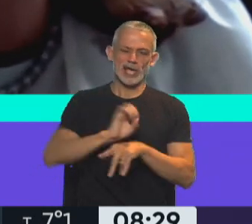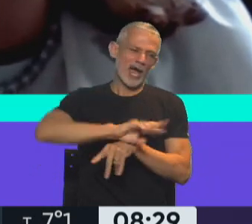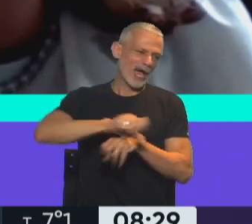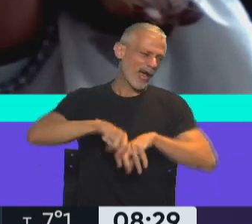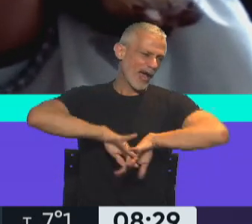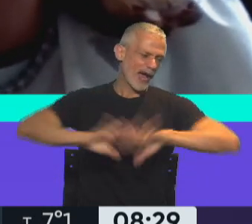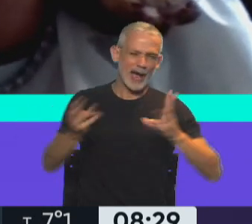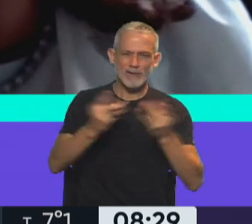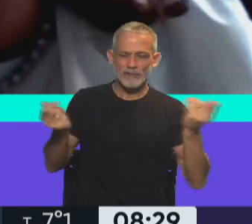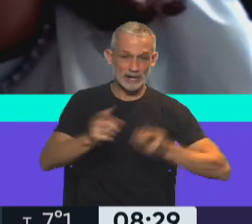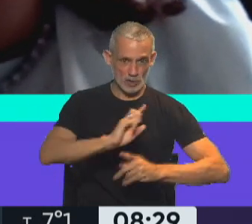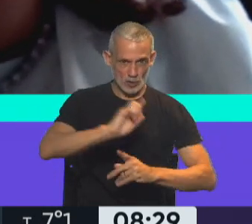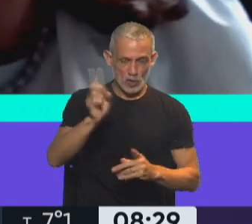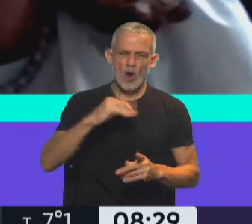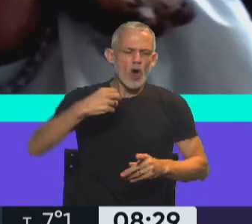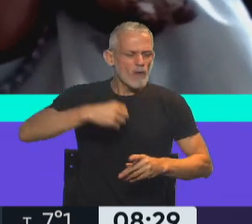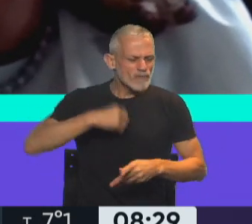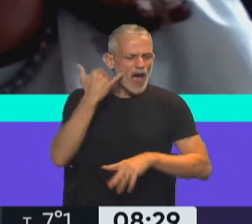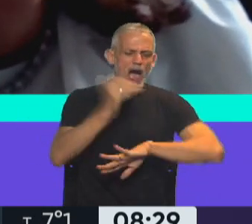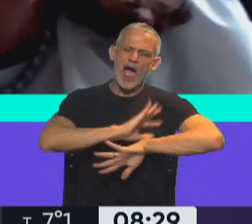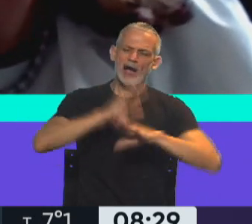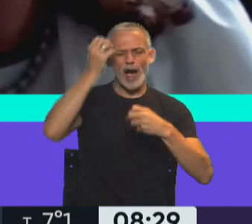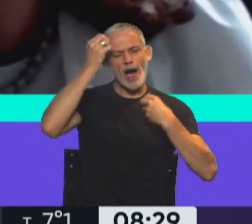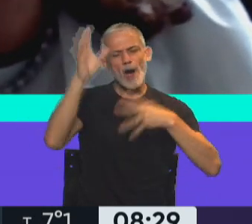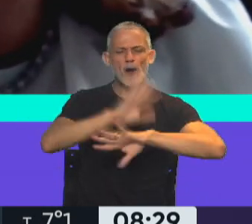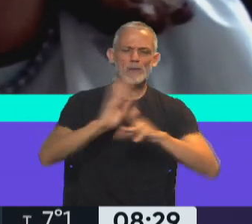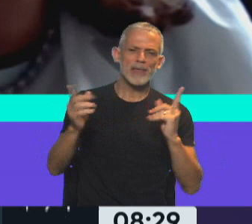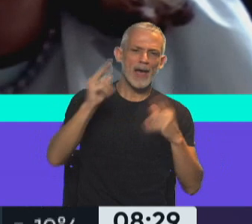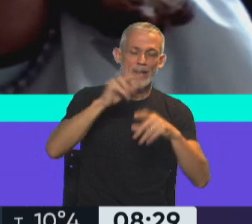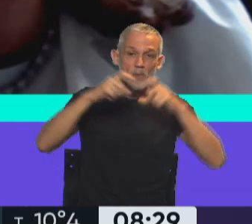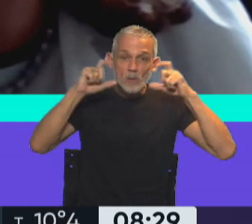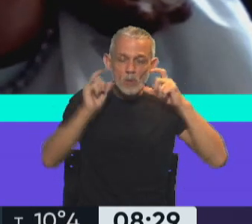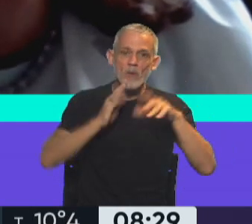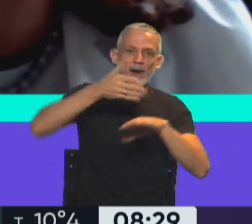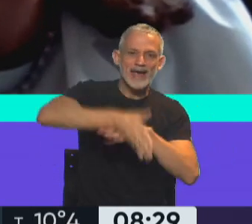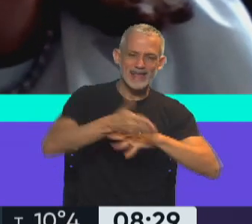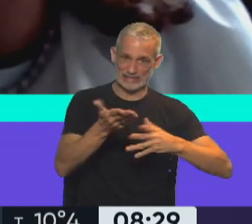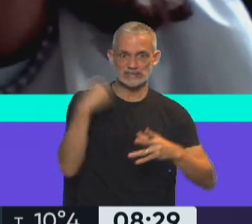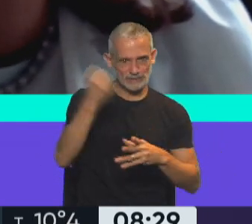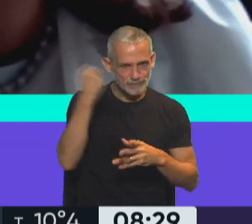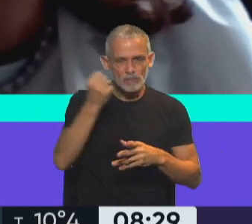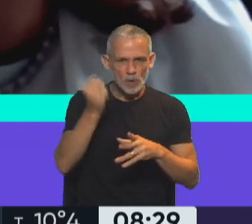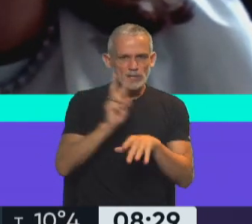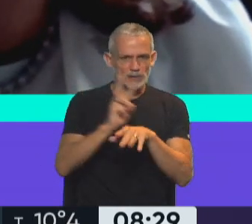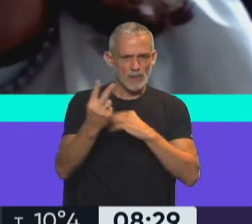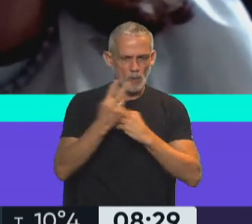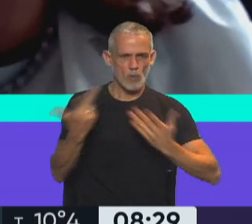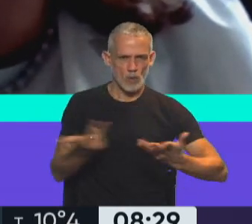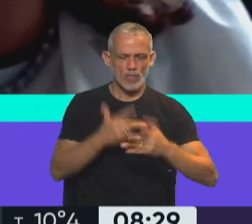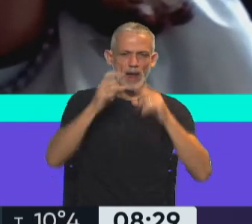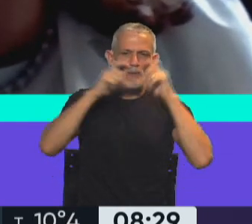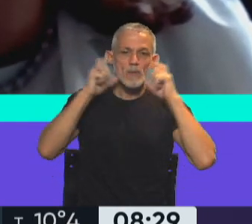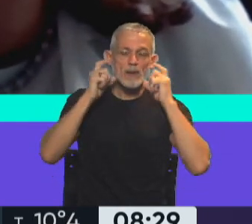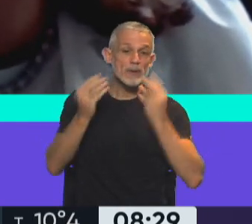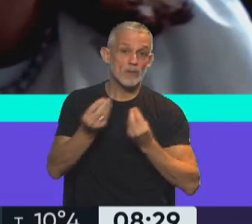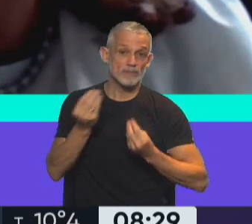una sensación de confianza y olvidar usar el barbijo, que es clave, porque fundamentalmente